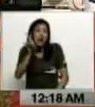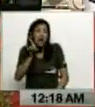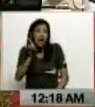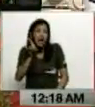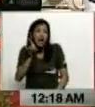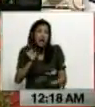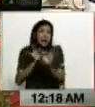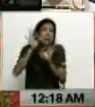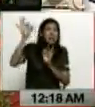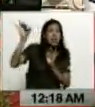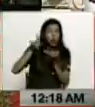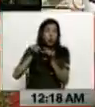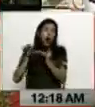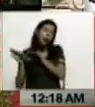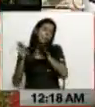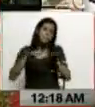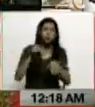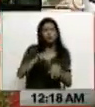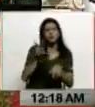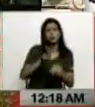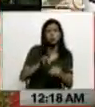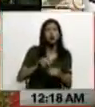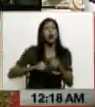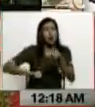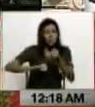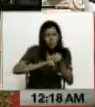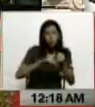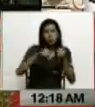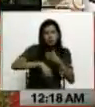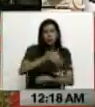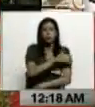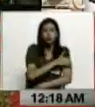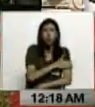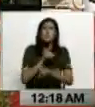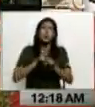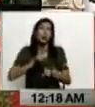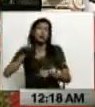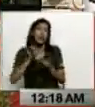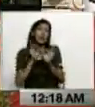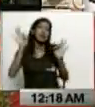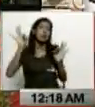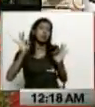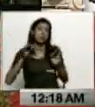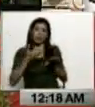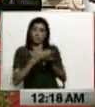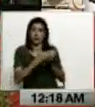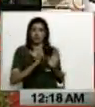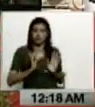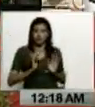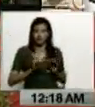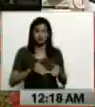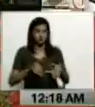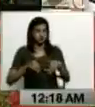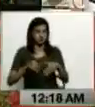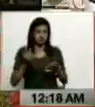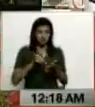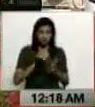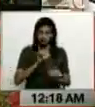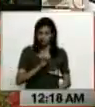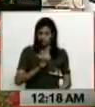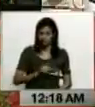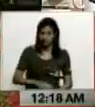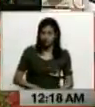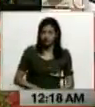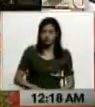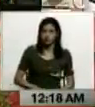desde allá él se solidariza con los que lanzan piedra degollan gente aquí pero es desde allá